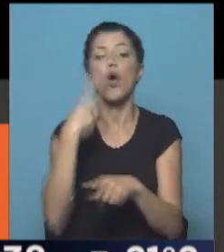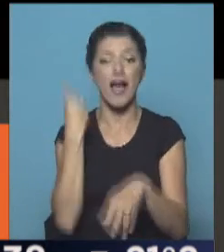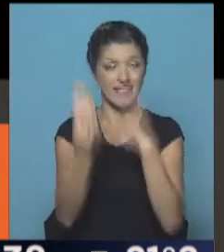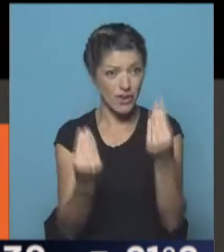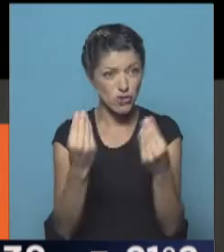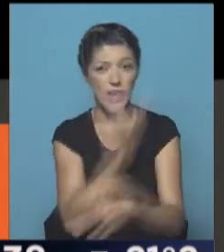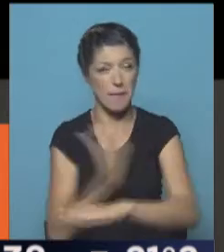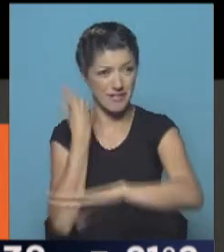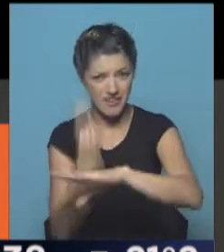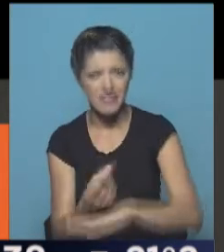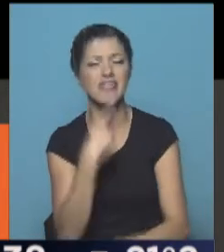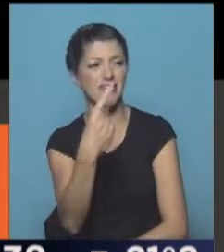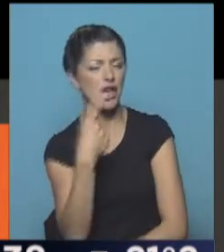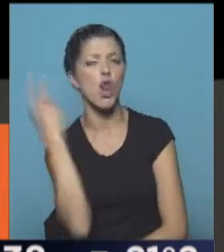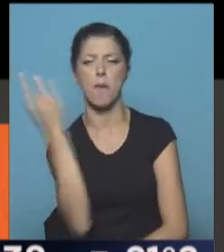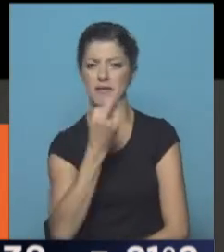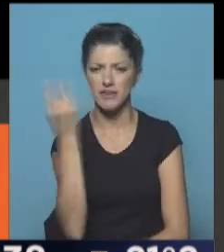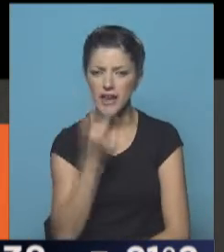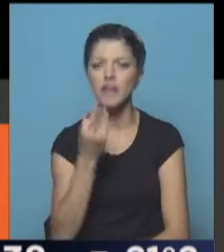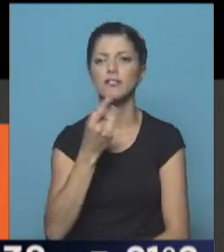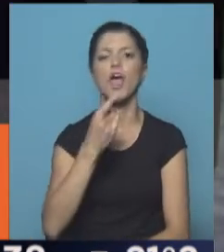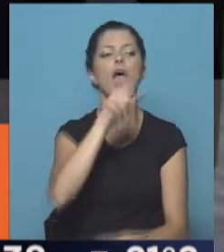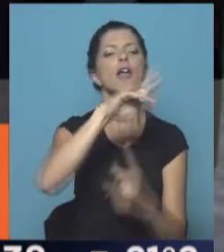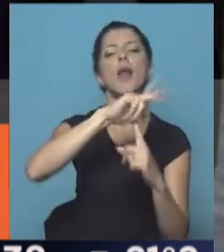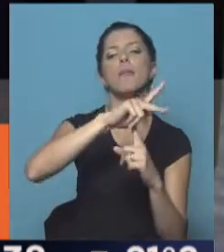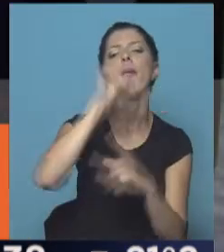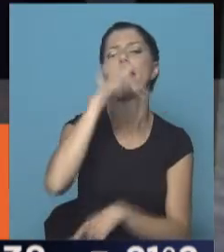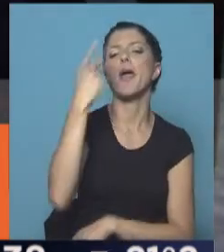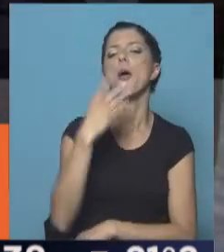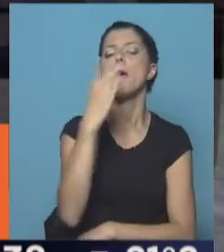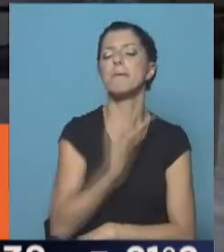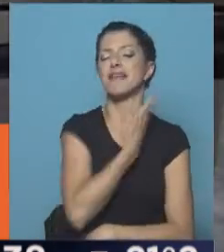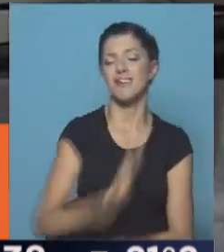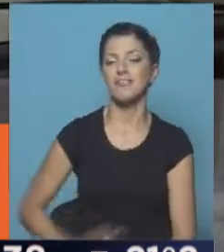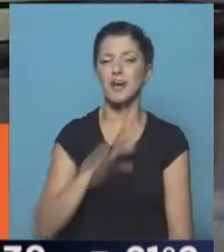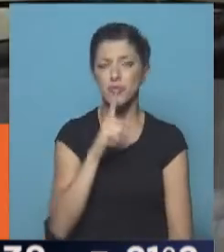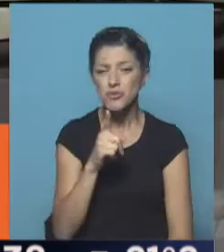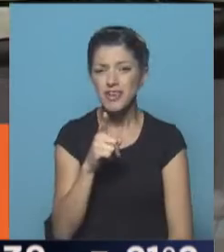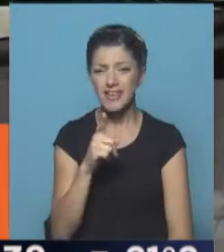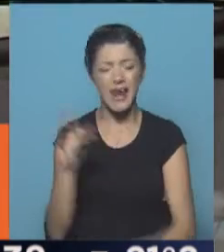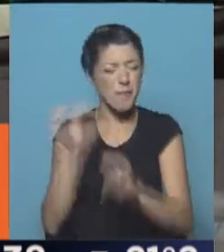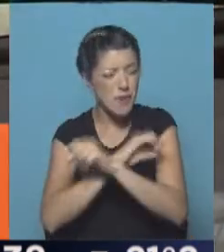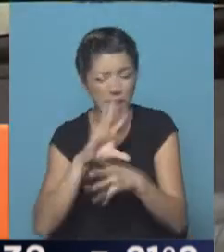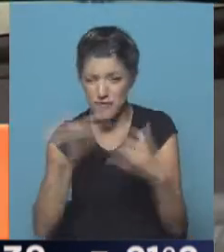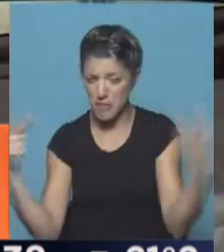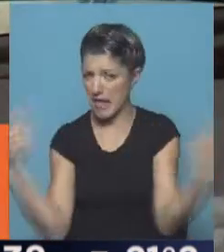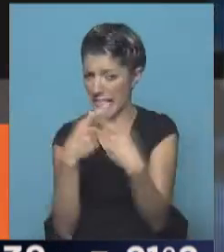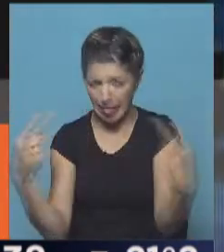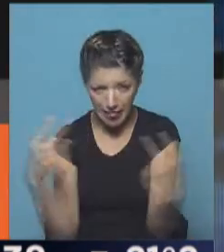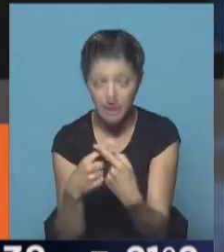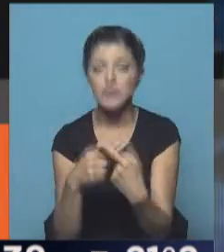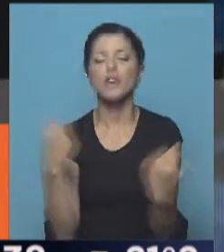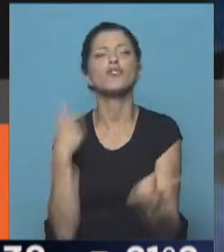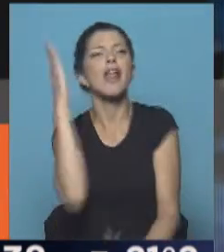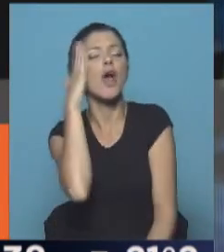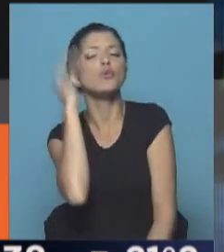dijeron mentiroso, marioneta de Putin, que se acusaron de las mayores tropelías posibles? ¿Qué va a pasar, digo yo, con la cultura